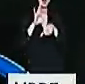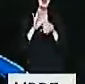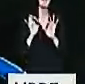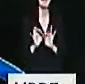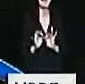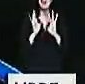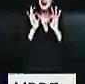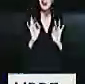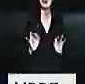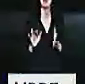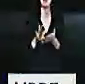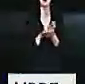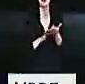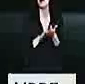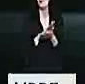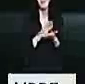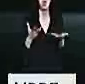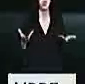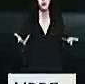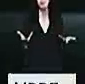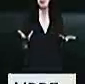sé, tratamiento